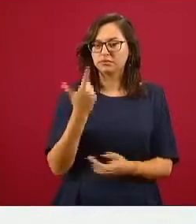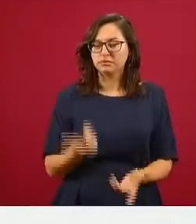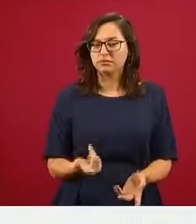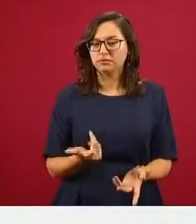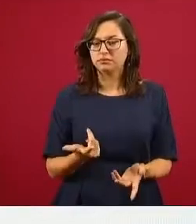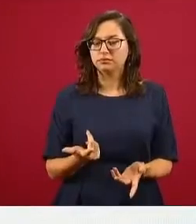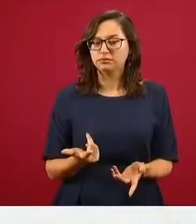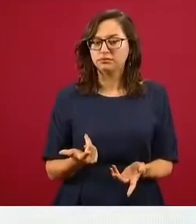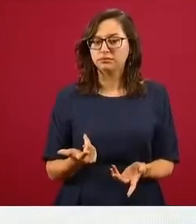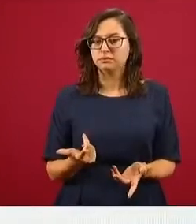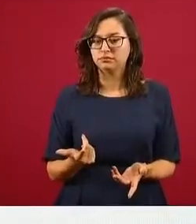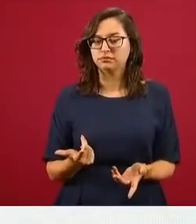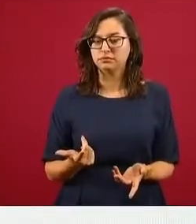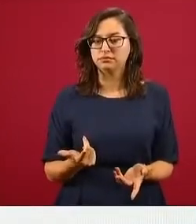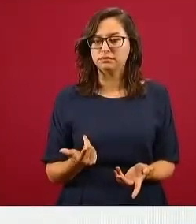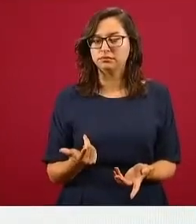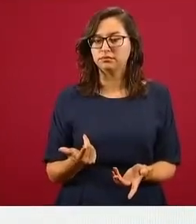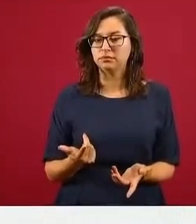fecha,